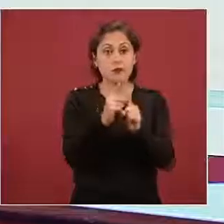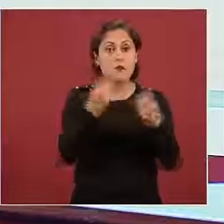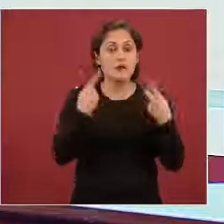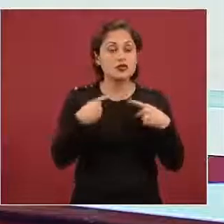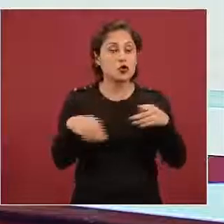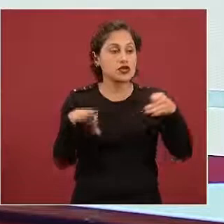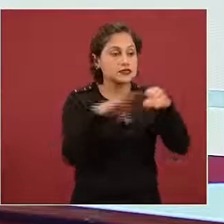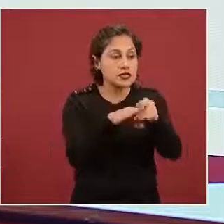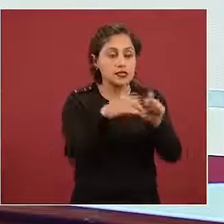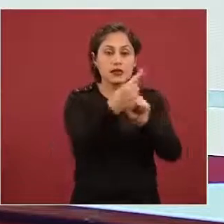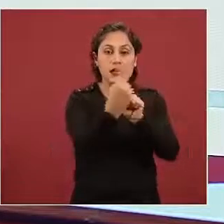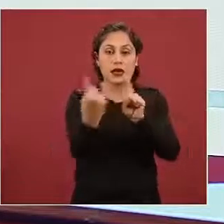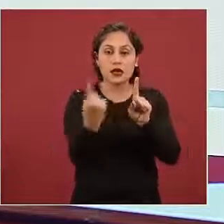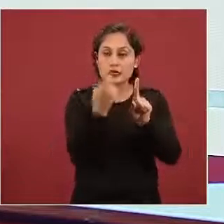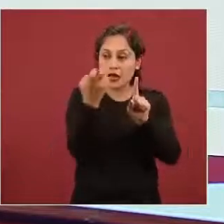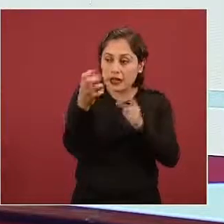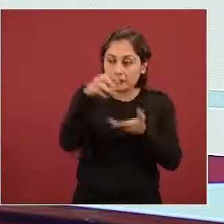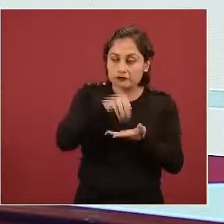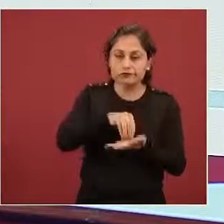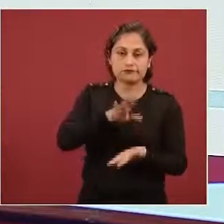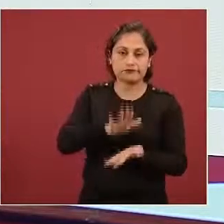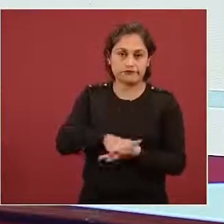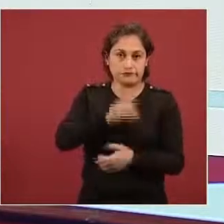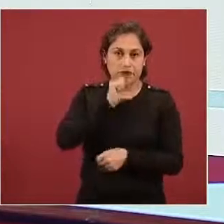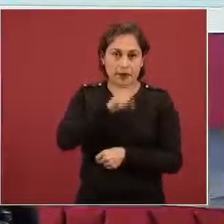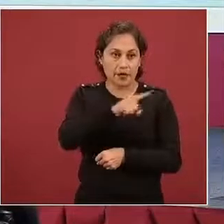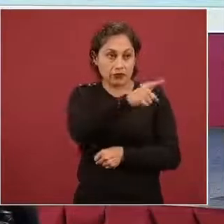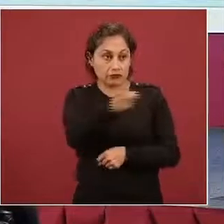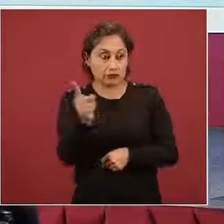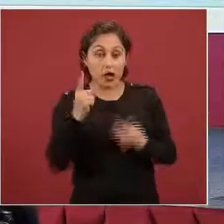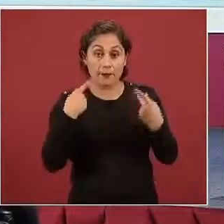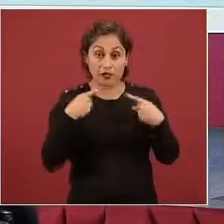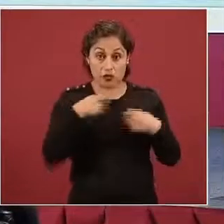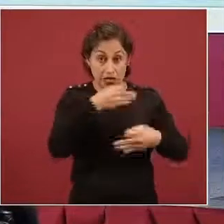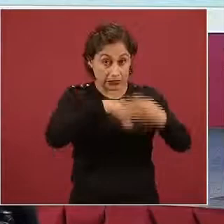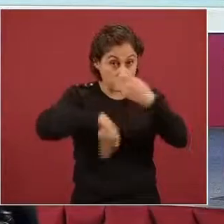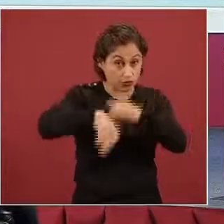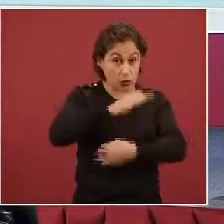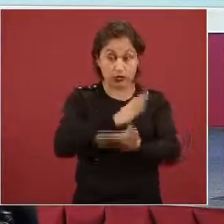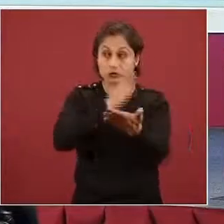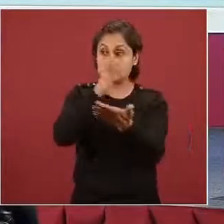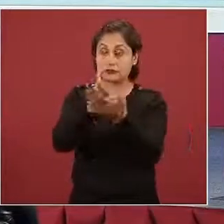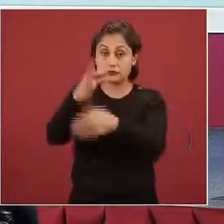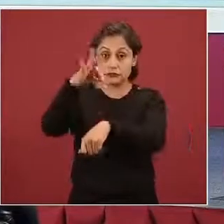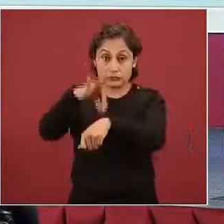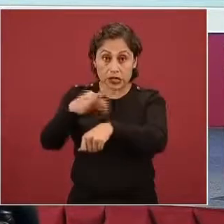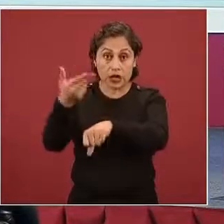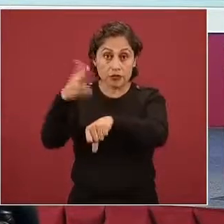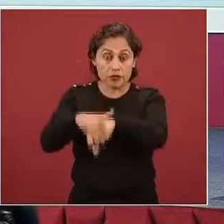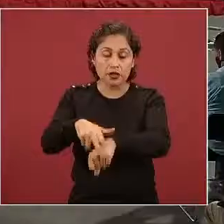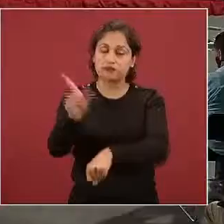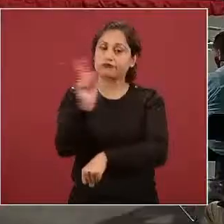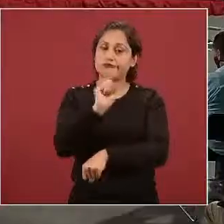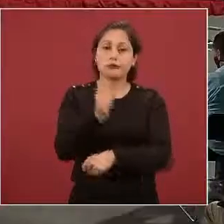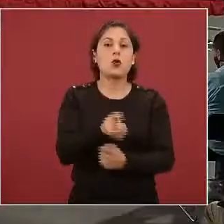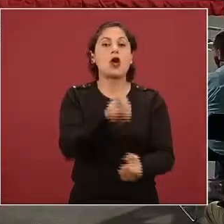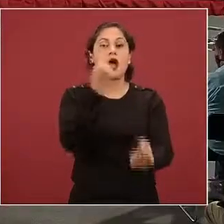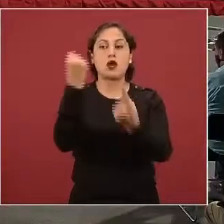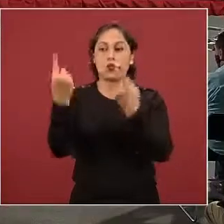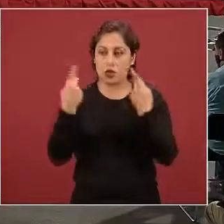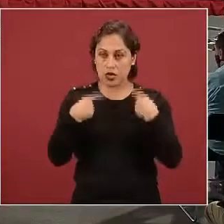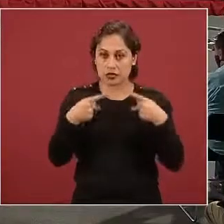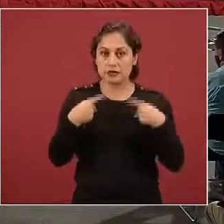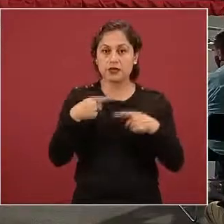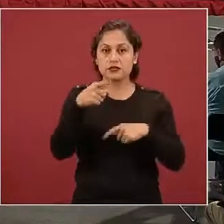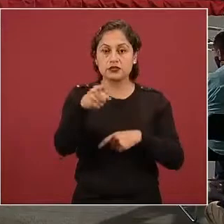no necesariamente tienen que llegar a las unidades de salud. Hay una proporción de personas, de casos de COVID-19